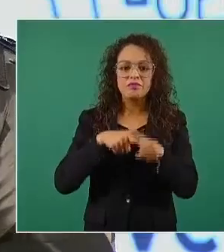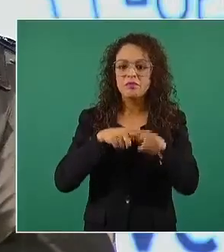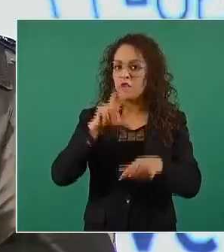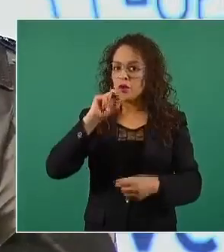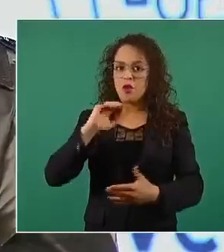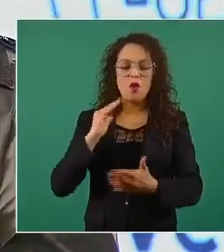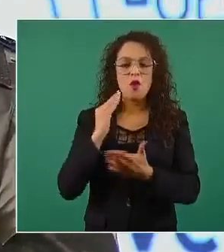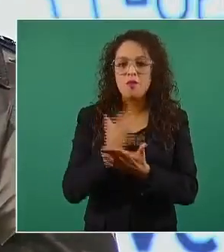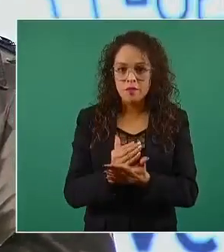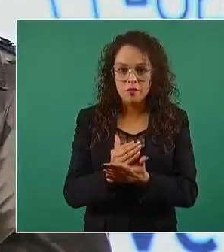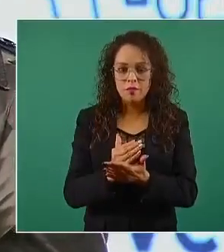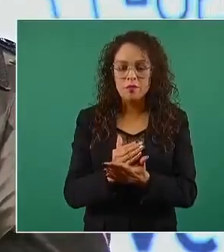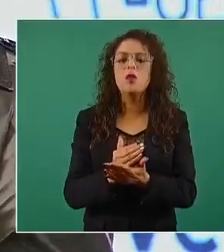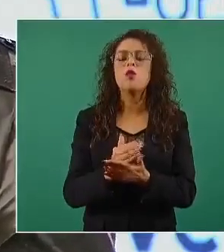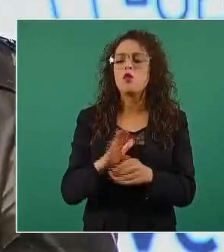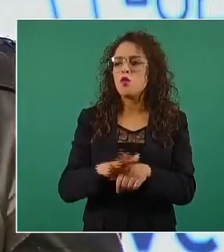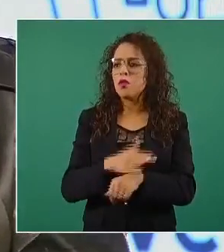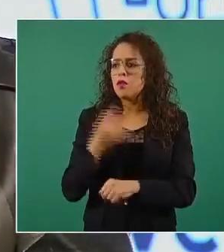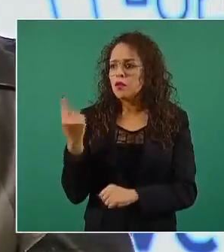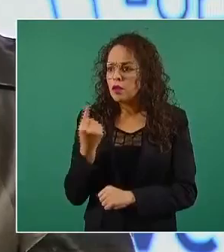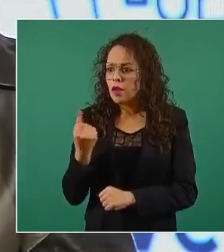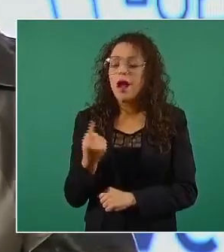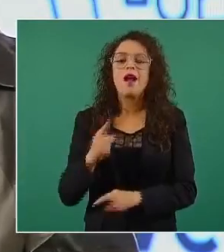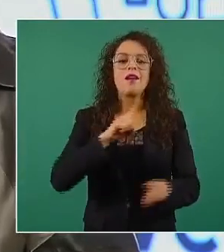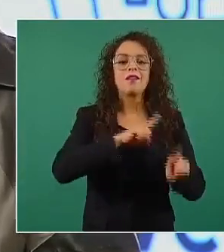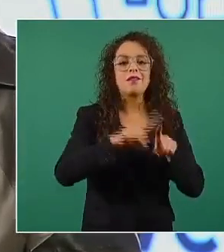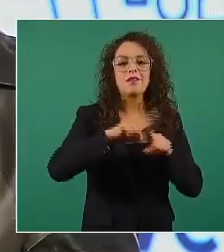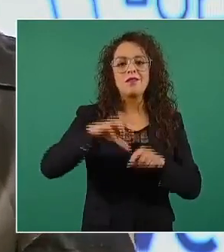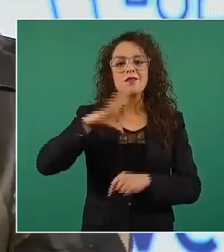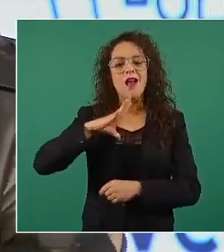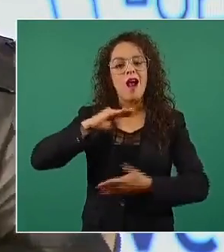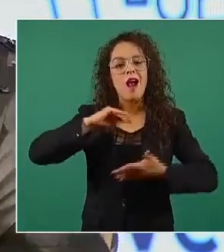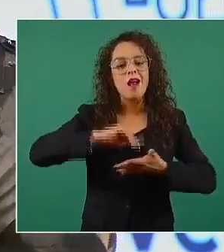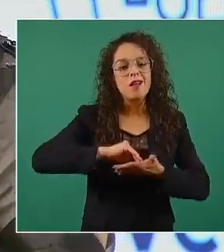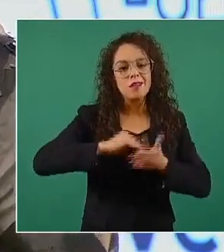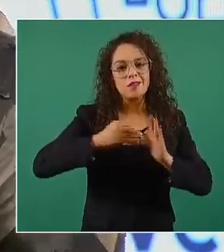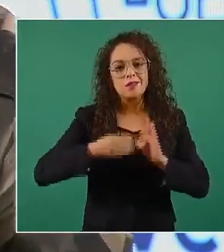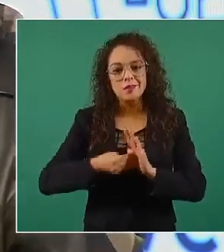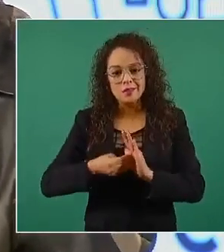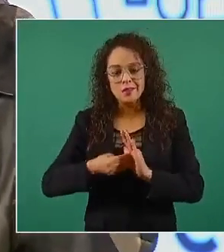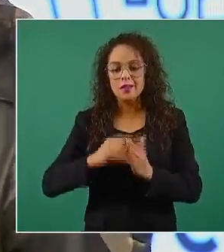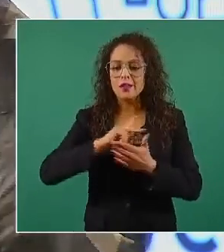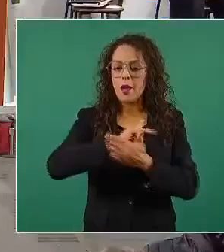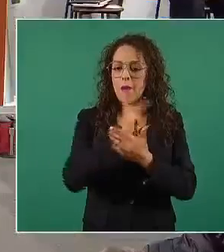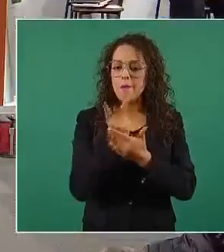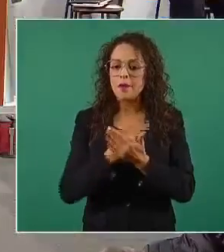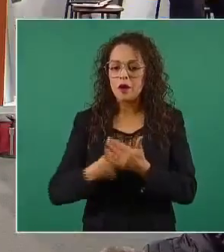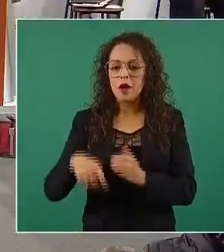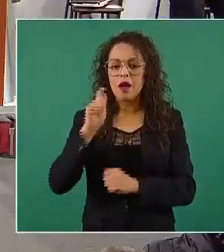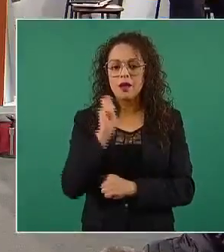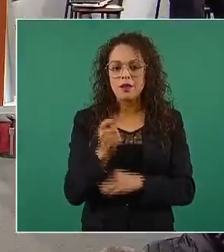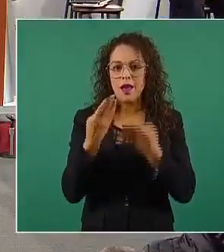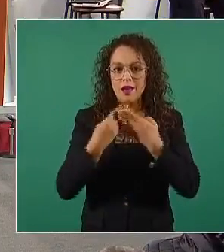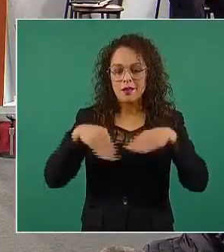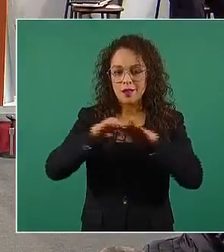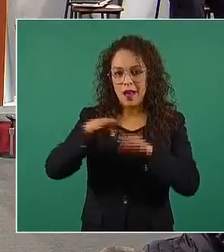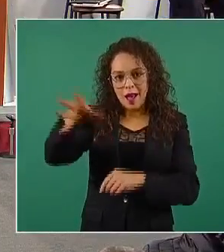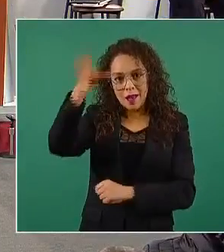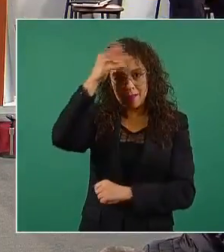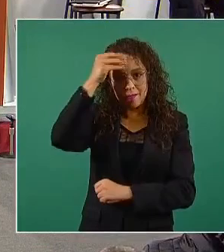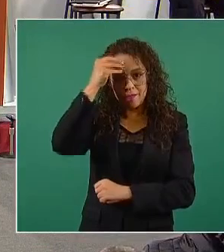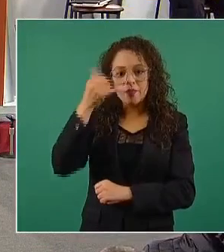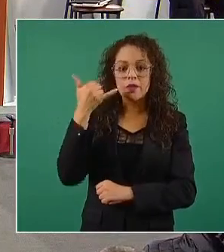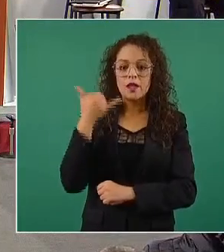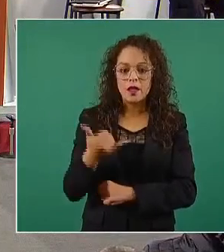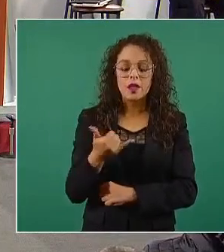fue gracias a las estrategias que se elaboraron a través de lo que llamamos el programa Aprende en Casa y Jóvenes